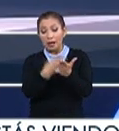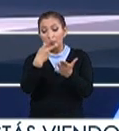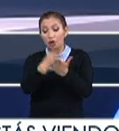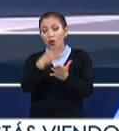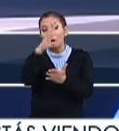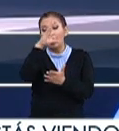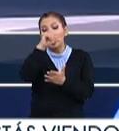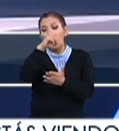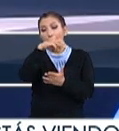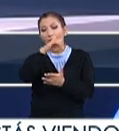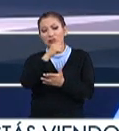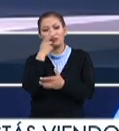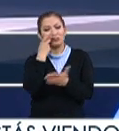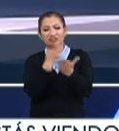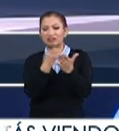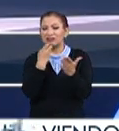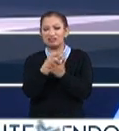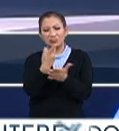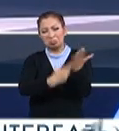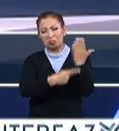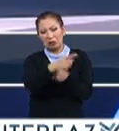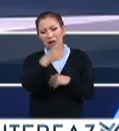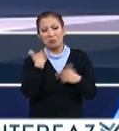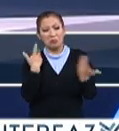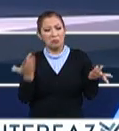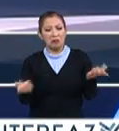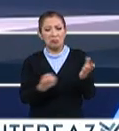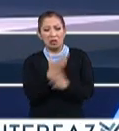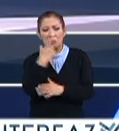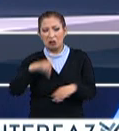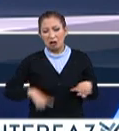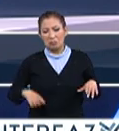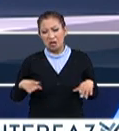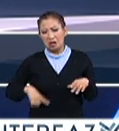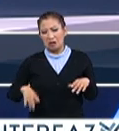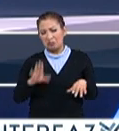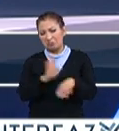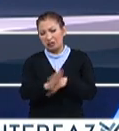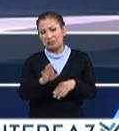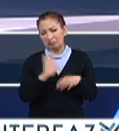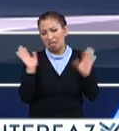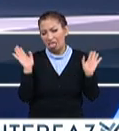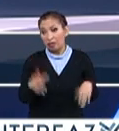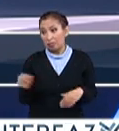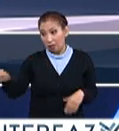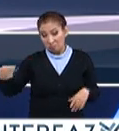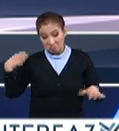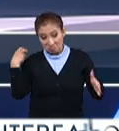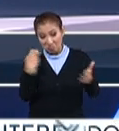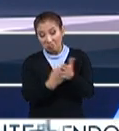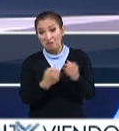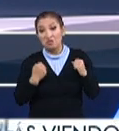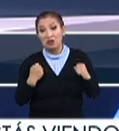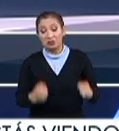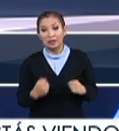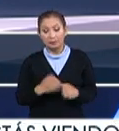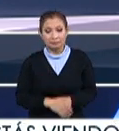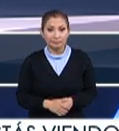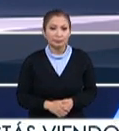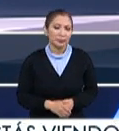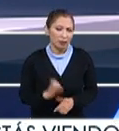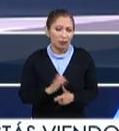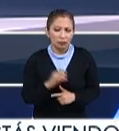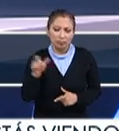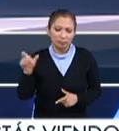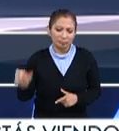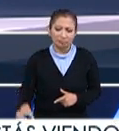Camões, se dedica a criticar las políticas neoliberales de los gobiernos brasileños. Es brutal la crítica que hace. Entonces